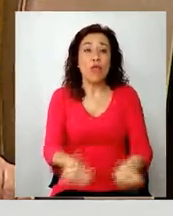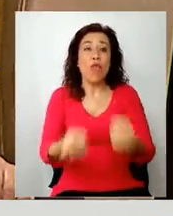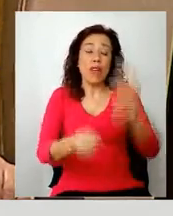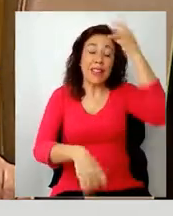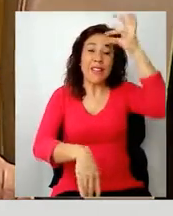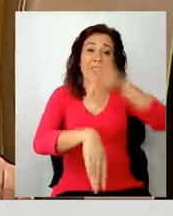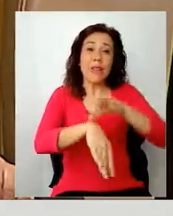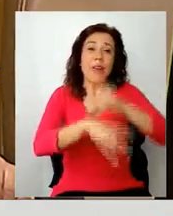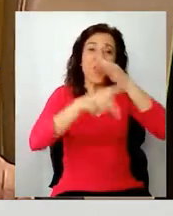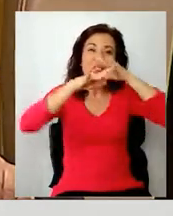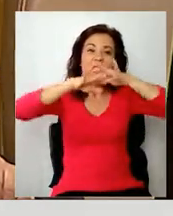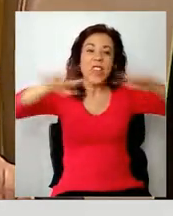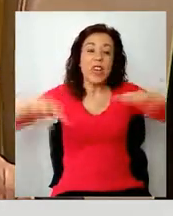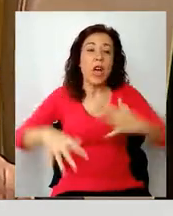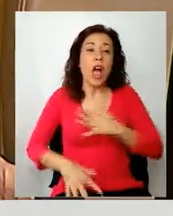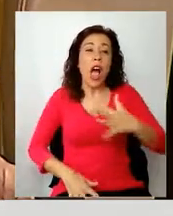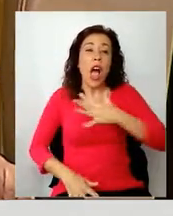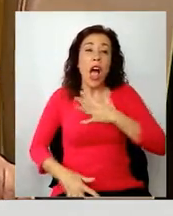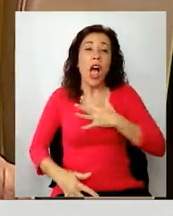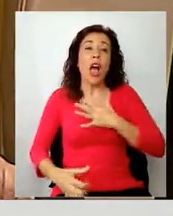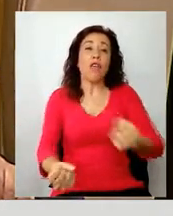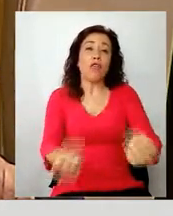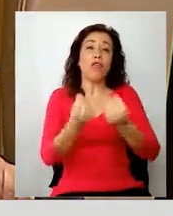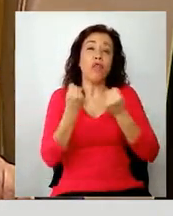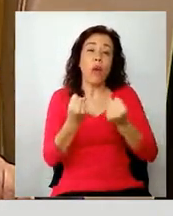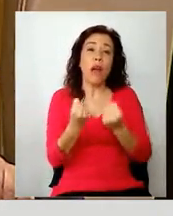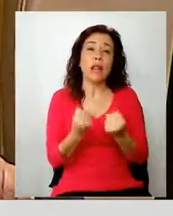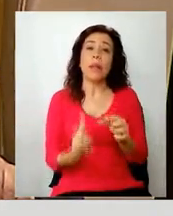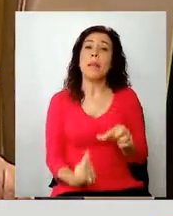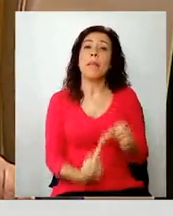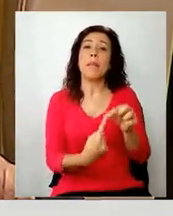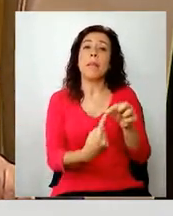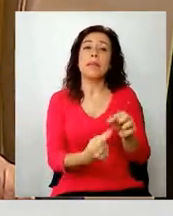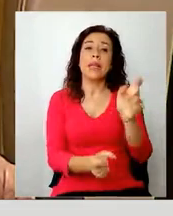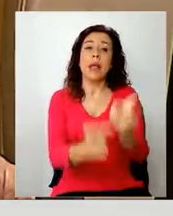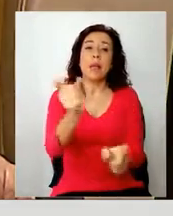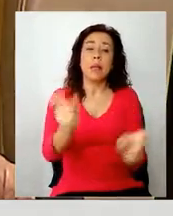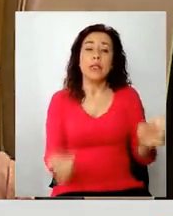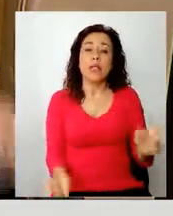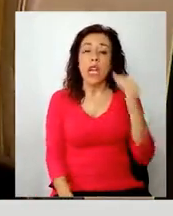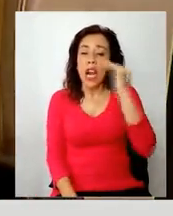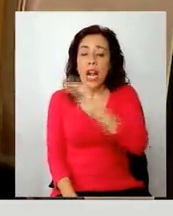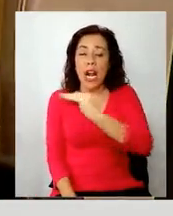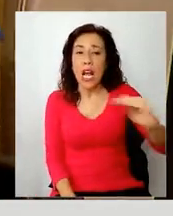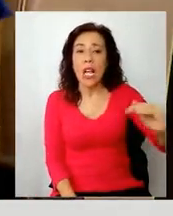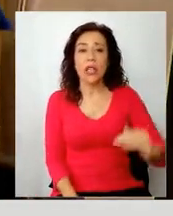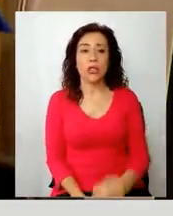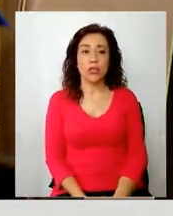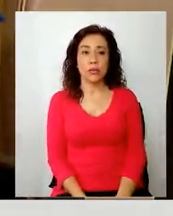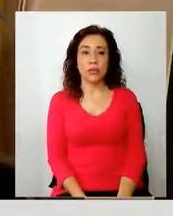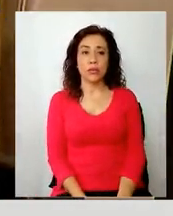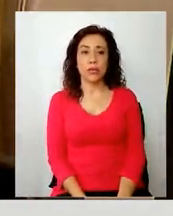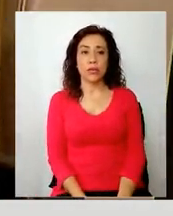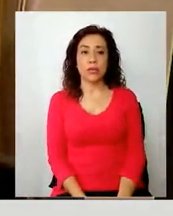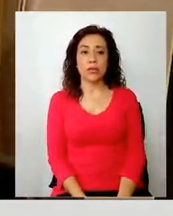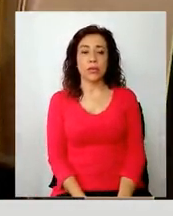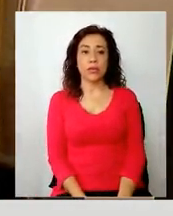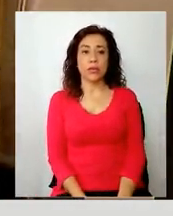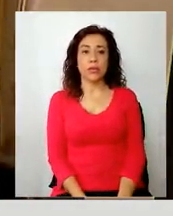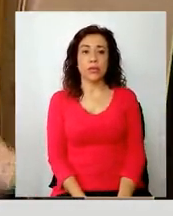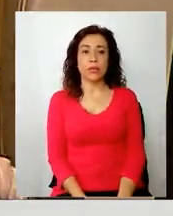respiratorios que están afectando fuertemente sobre todo a los niños más pequeños Y tenemos la realidad